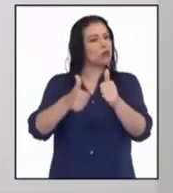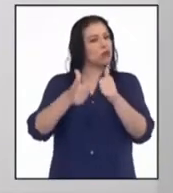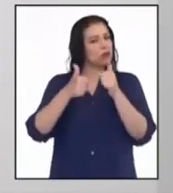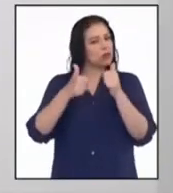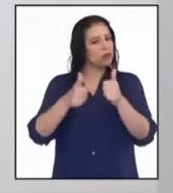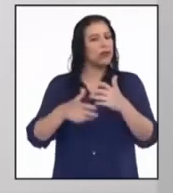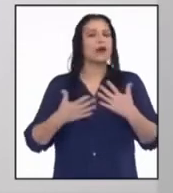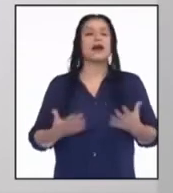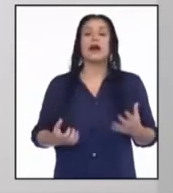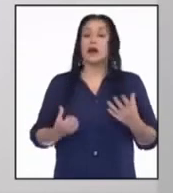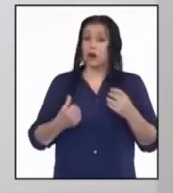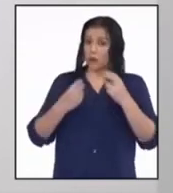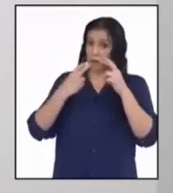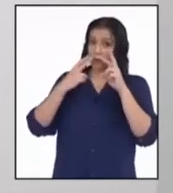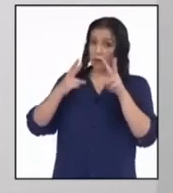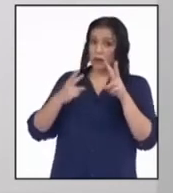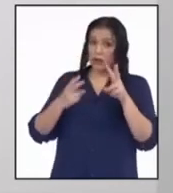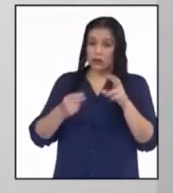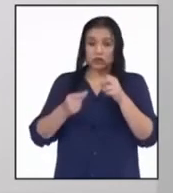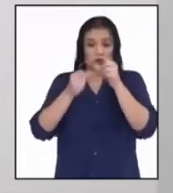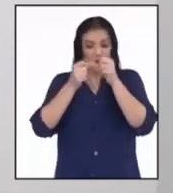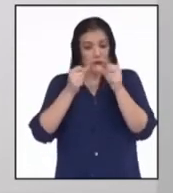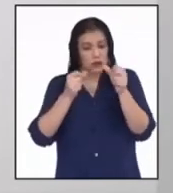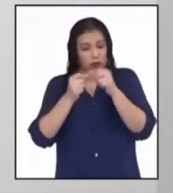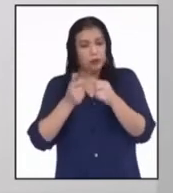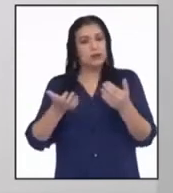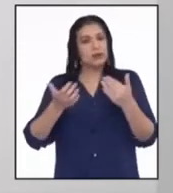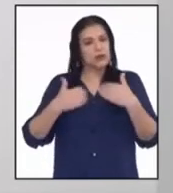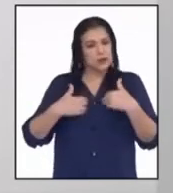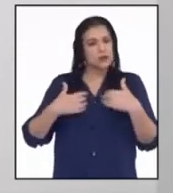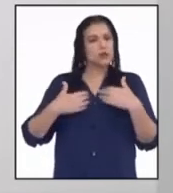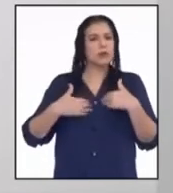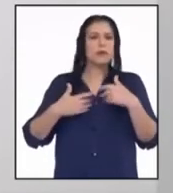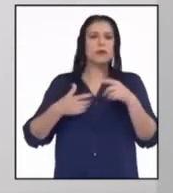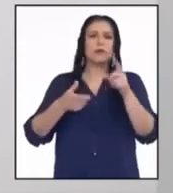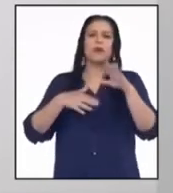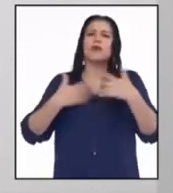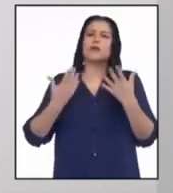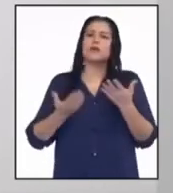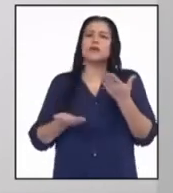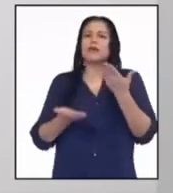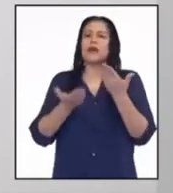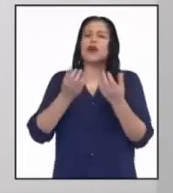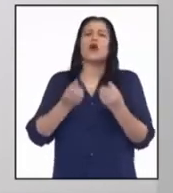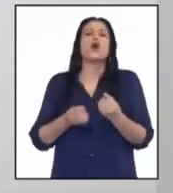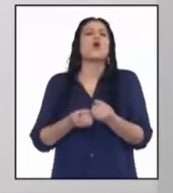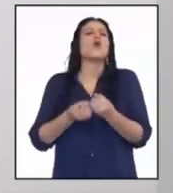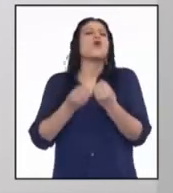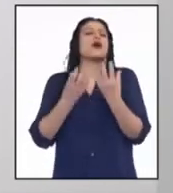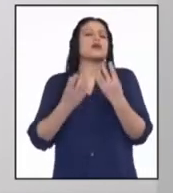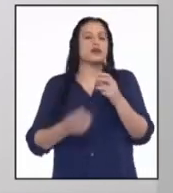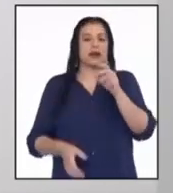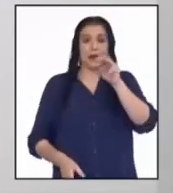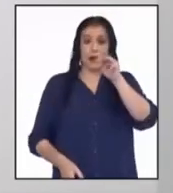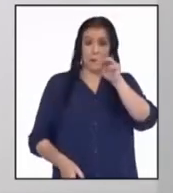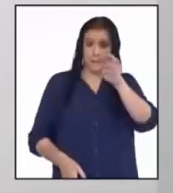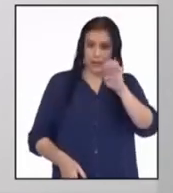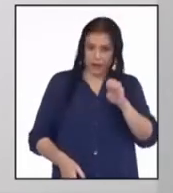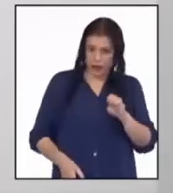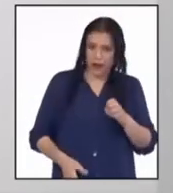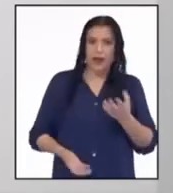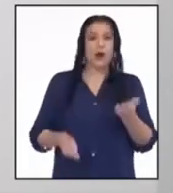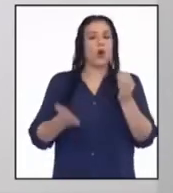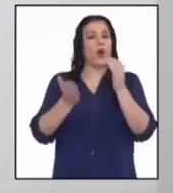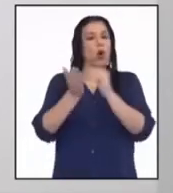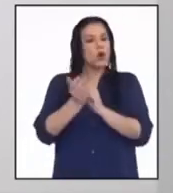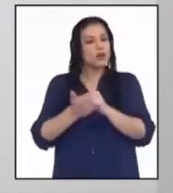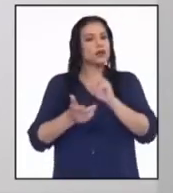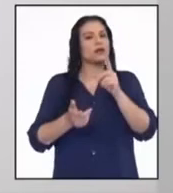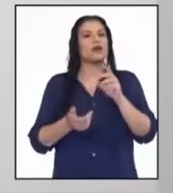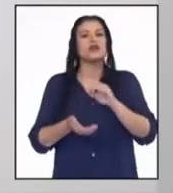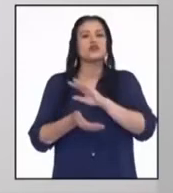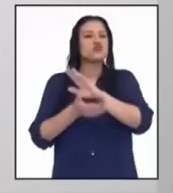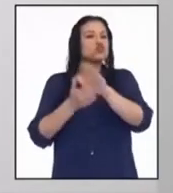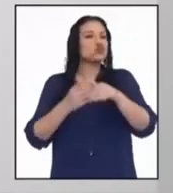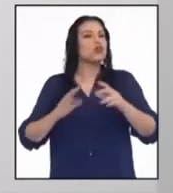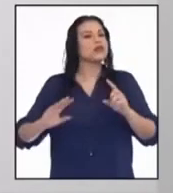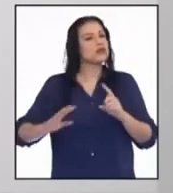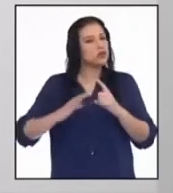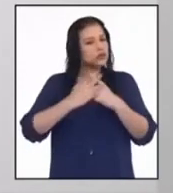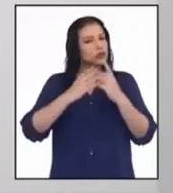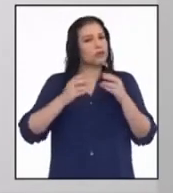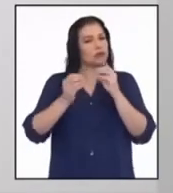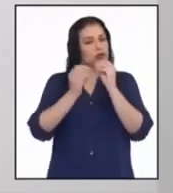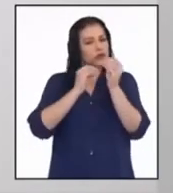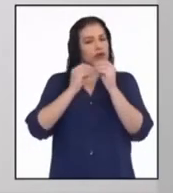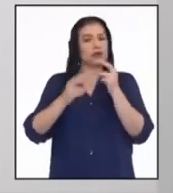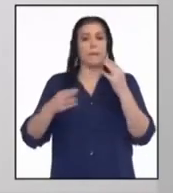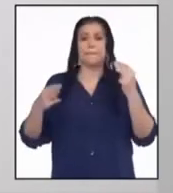Excelente. Como vieron, los datos que obtuvimos nos ayudaron a calcular la mediana. Y reitero que toda situación por resolverse